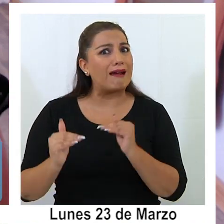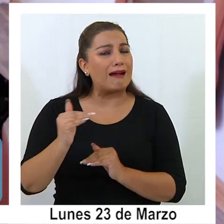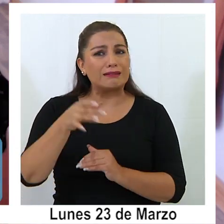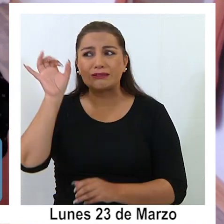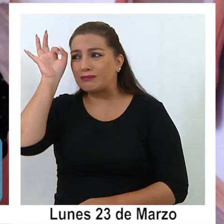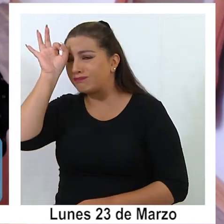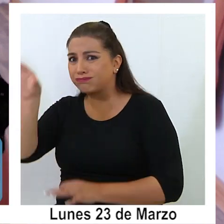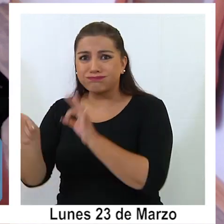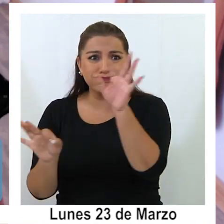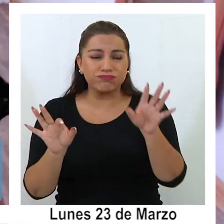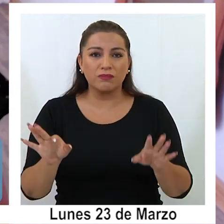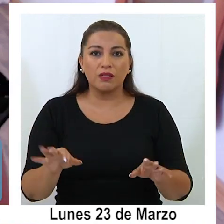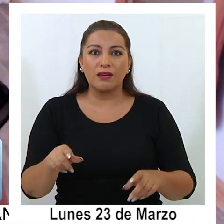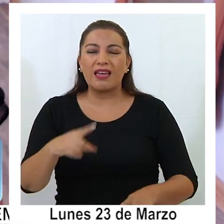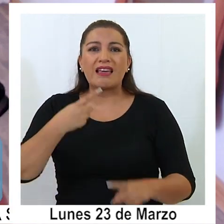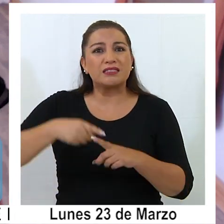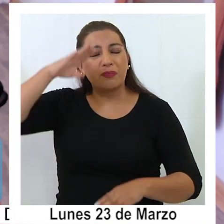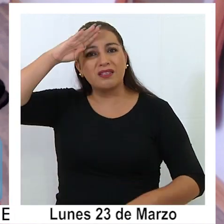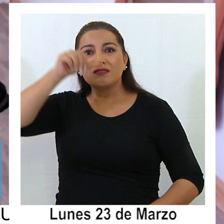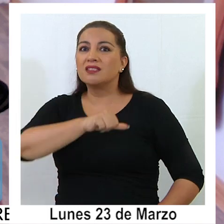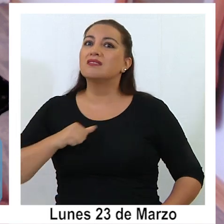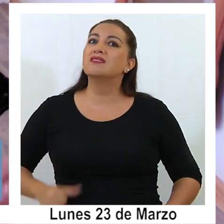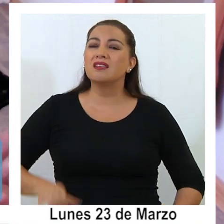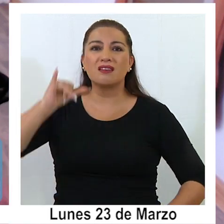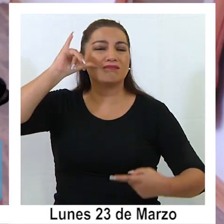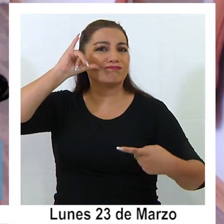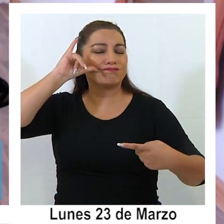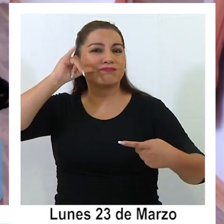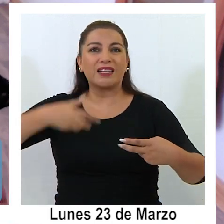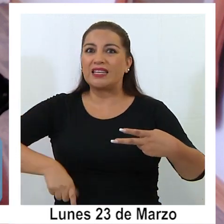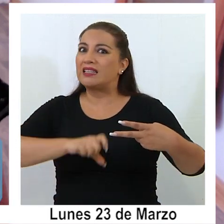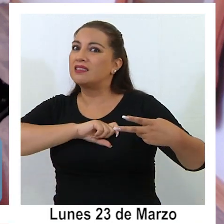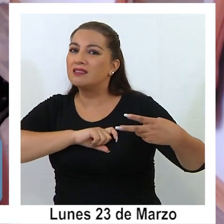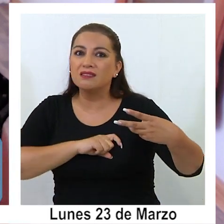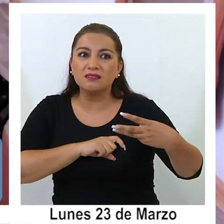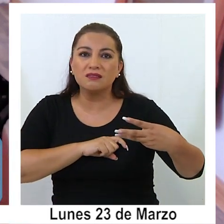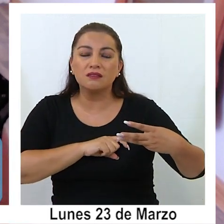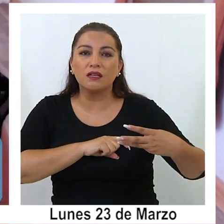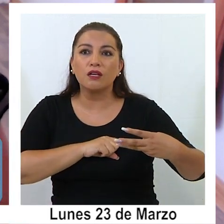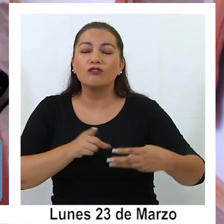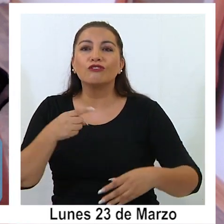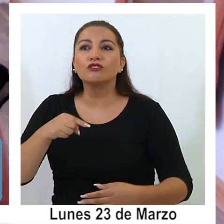La experiencia de China, la experiencia de Italia, la experiencia de España nos debiera